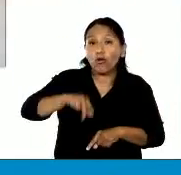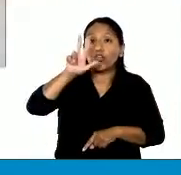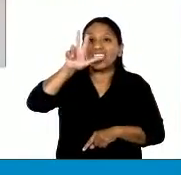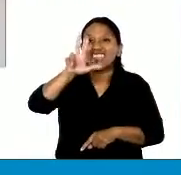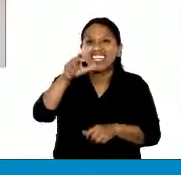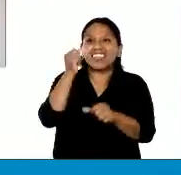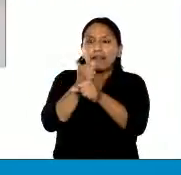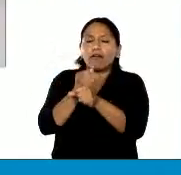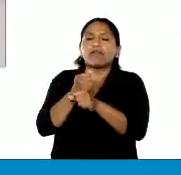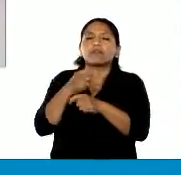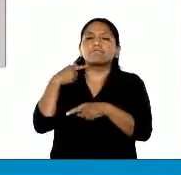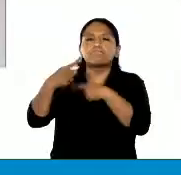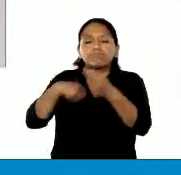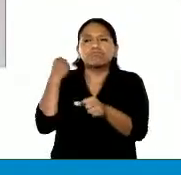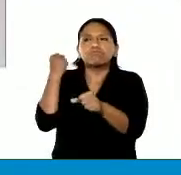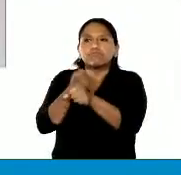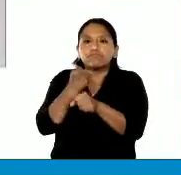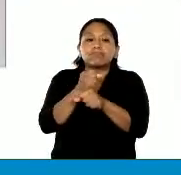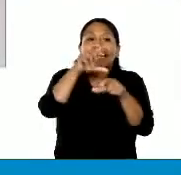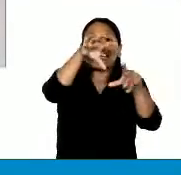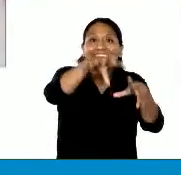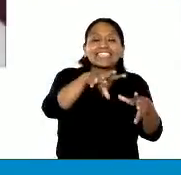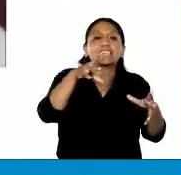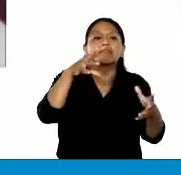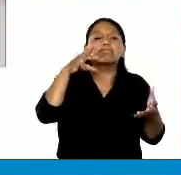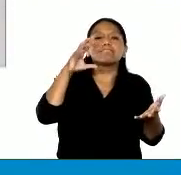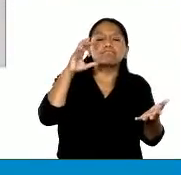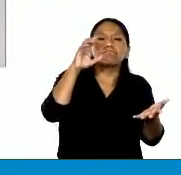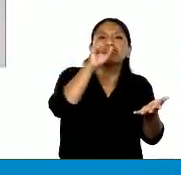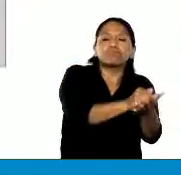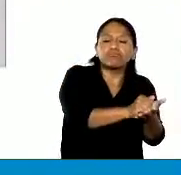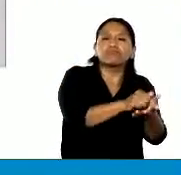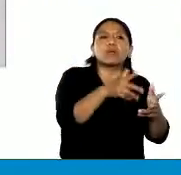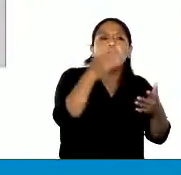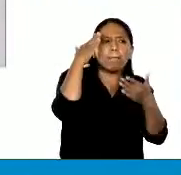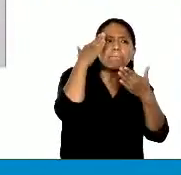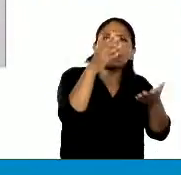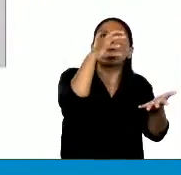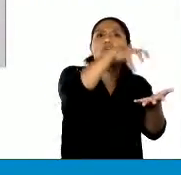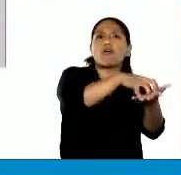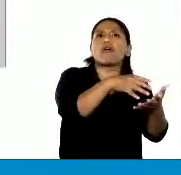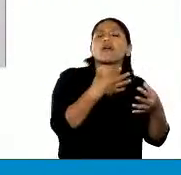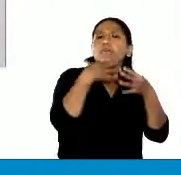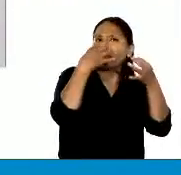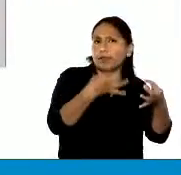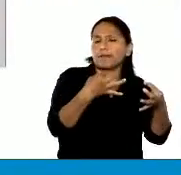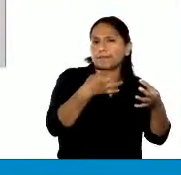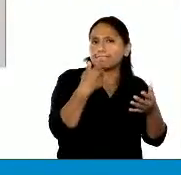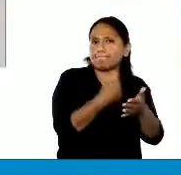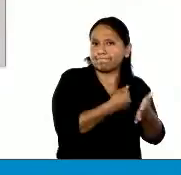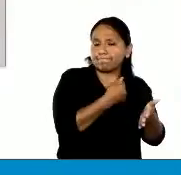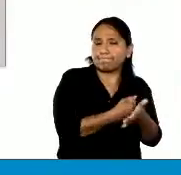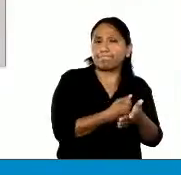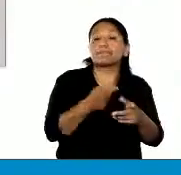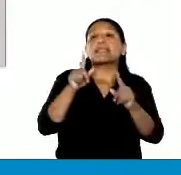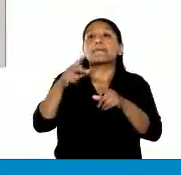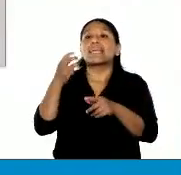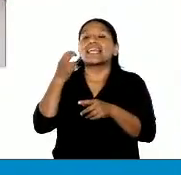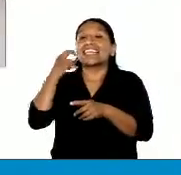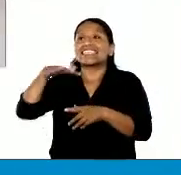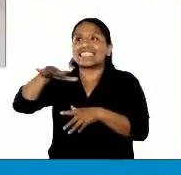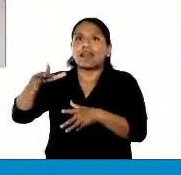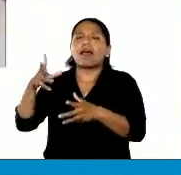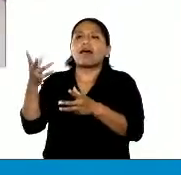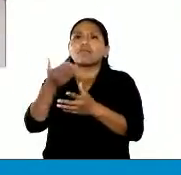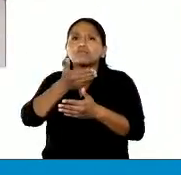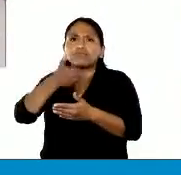siguen luchando para que ese espacio sea expropiado como un sitio de la memoria, como lo debe ser. En Propulsora, también en Ensenada, fue secuestrada una